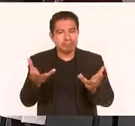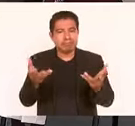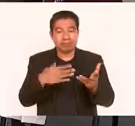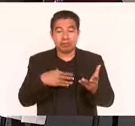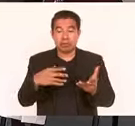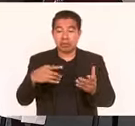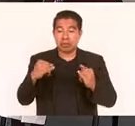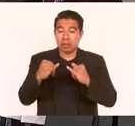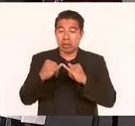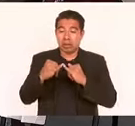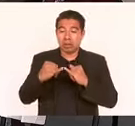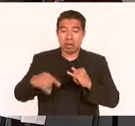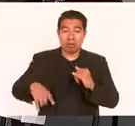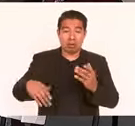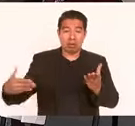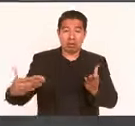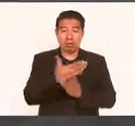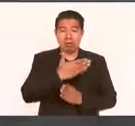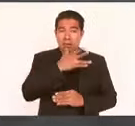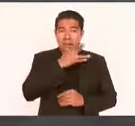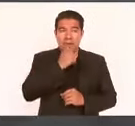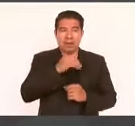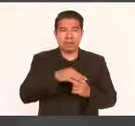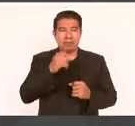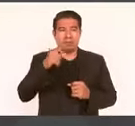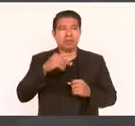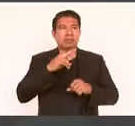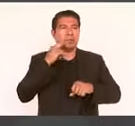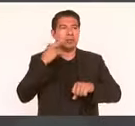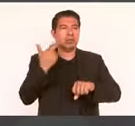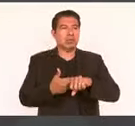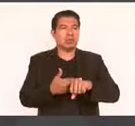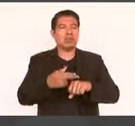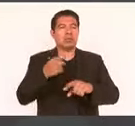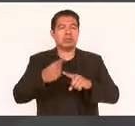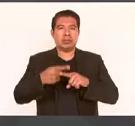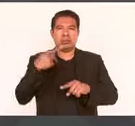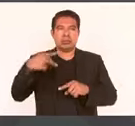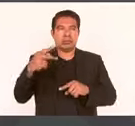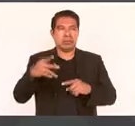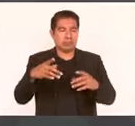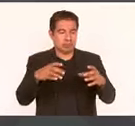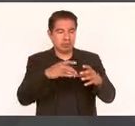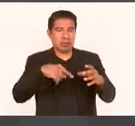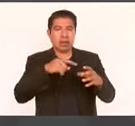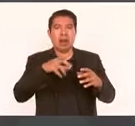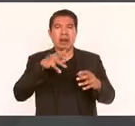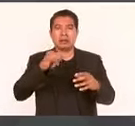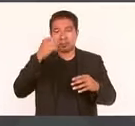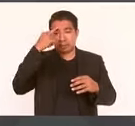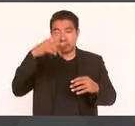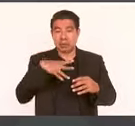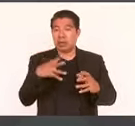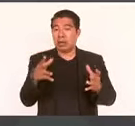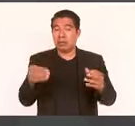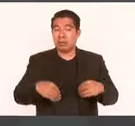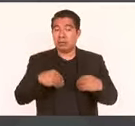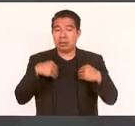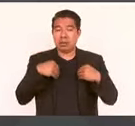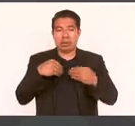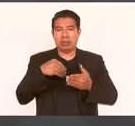intervenir en asuntos que corresponden a la vida civil. Por el Papa